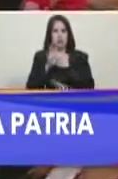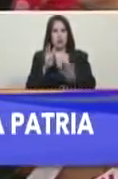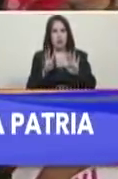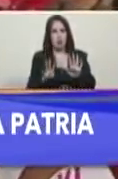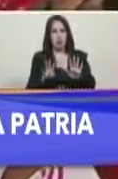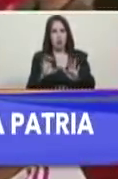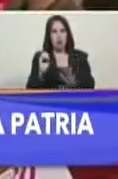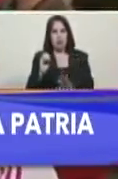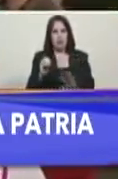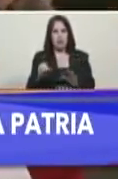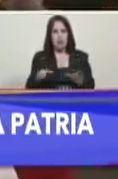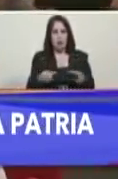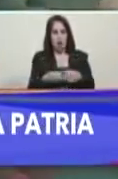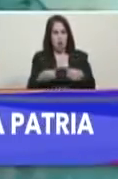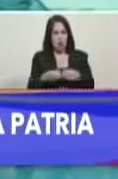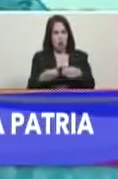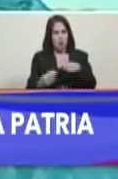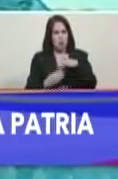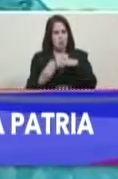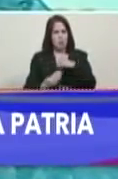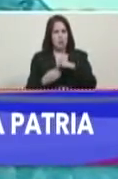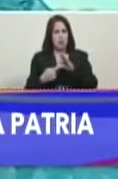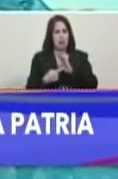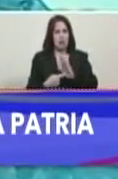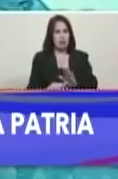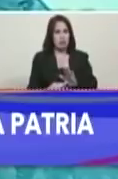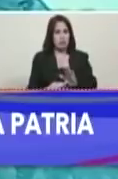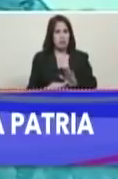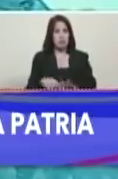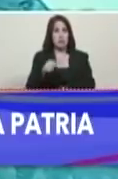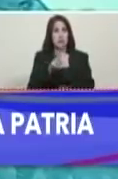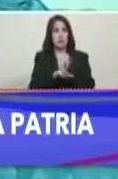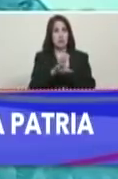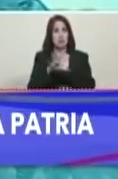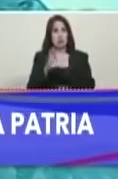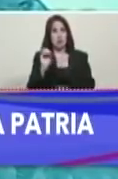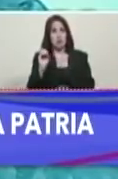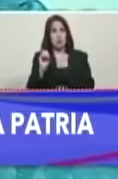28.590 brigadas del movimiento Somos Venezuela y hay